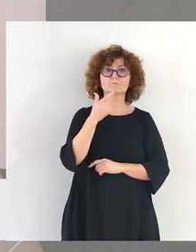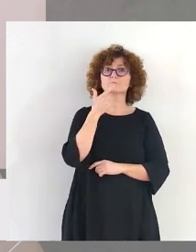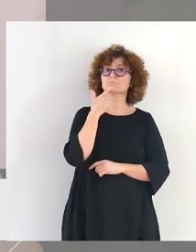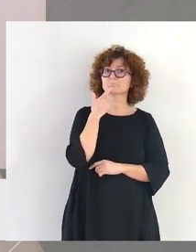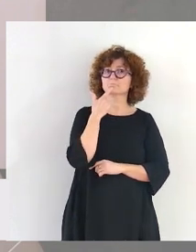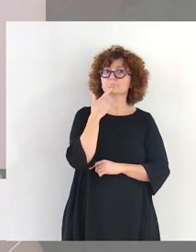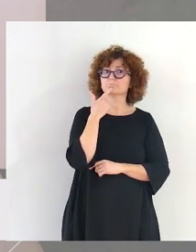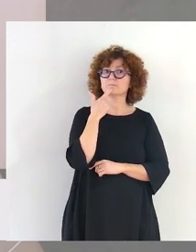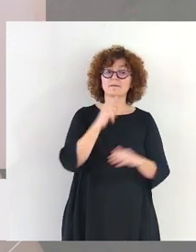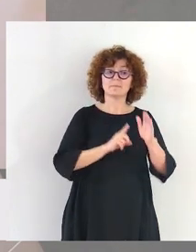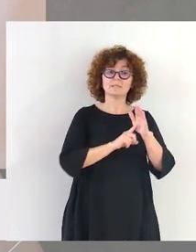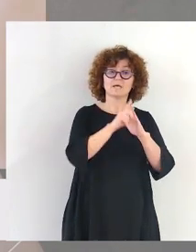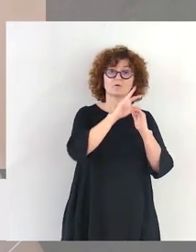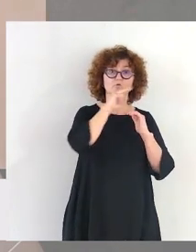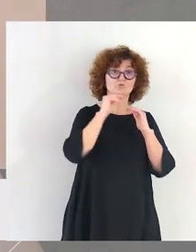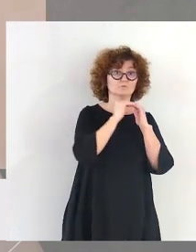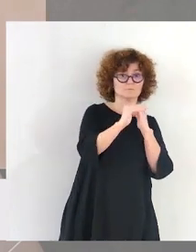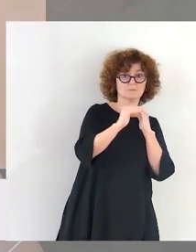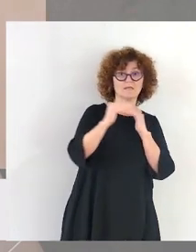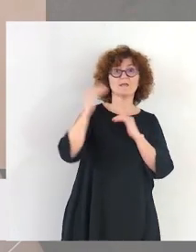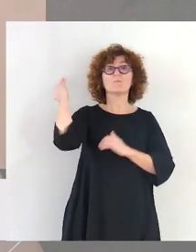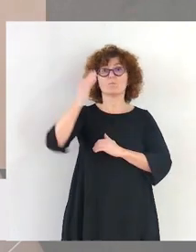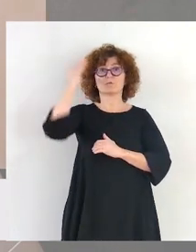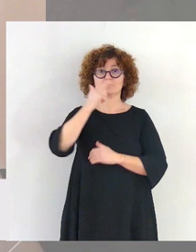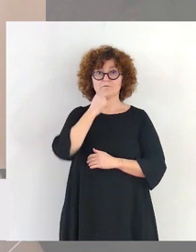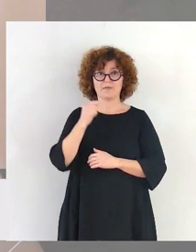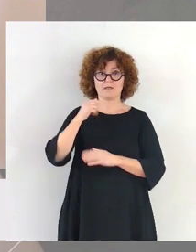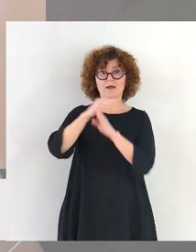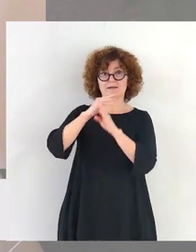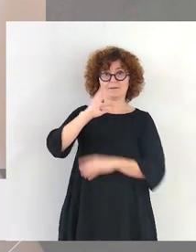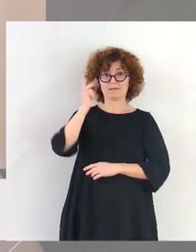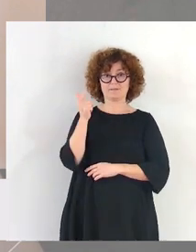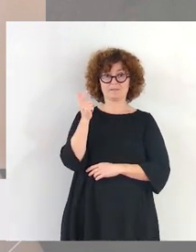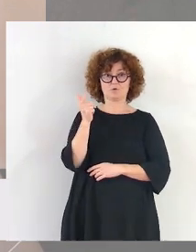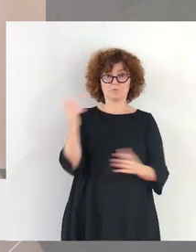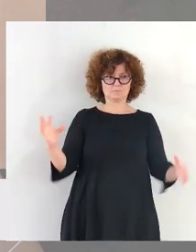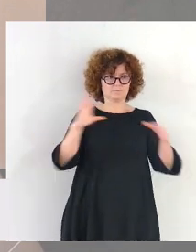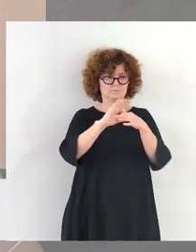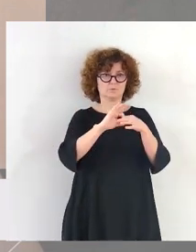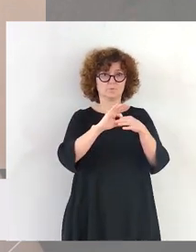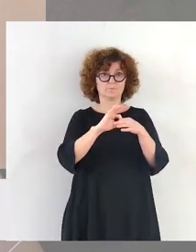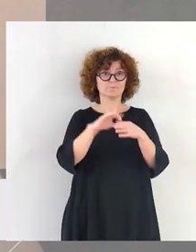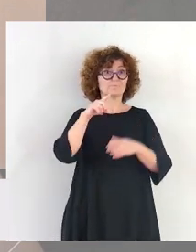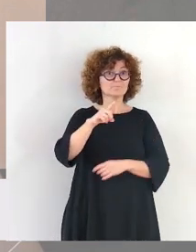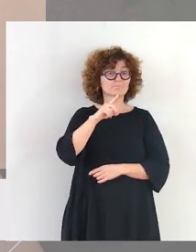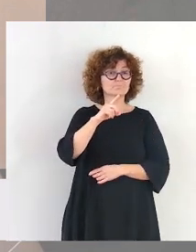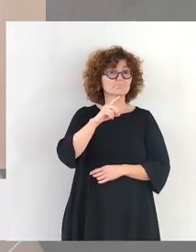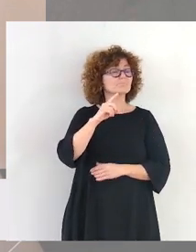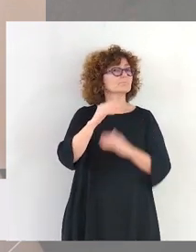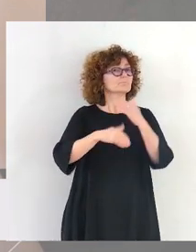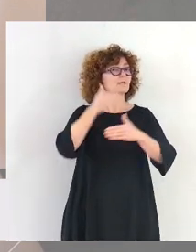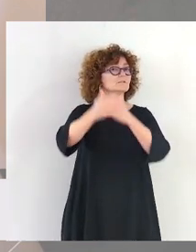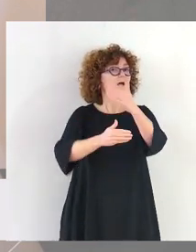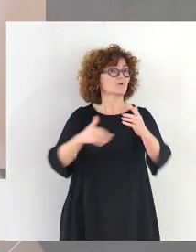el vínculo entre desarrollo sostenible y vulnerabilidad climática y advertía de que ese desarrollo resiliente al clima deben